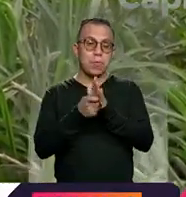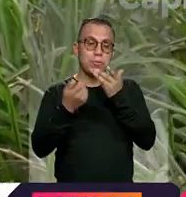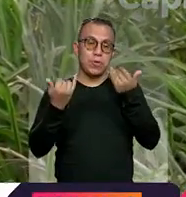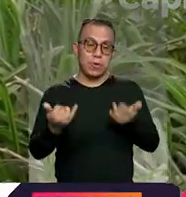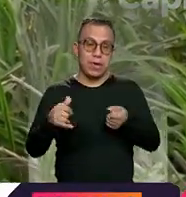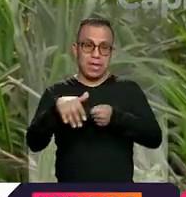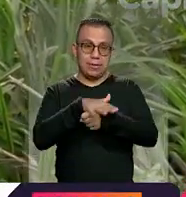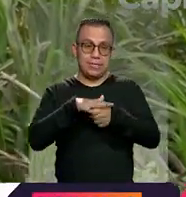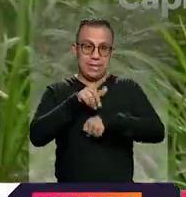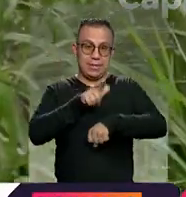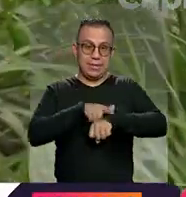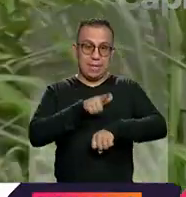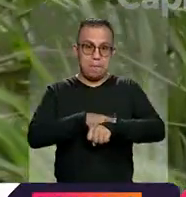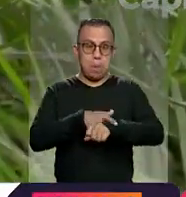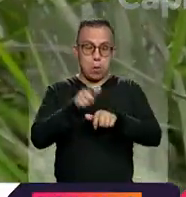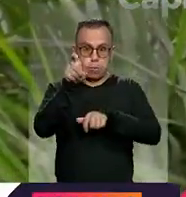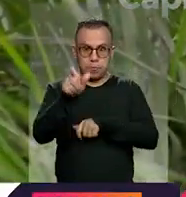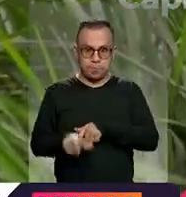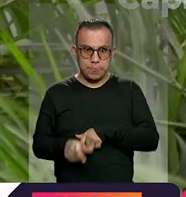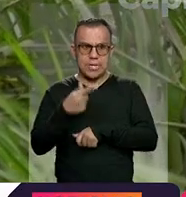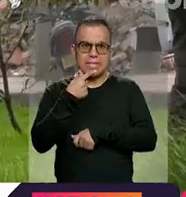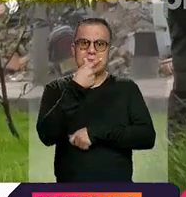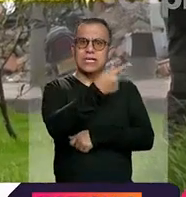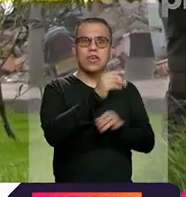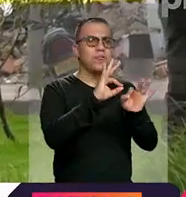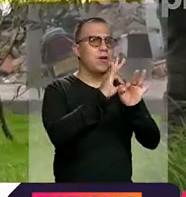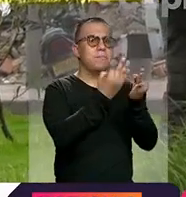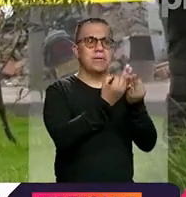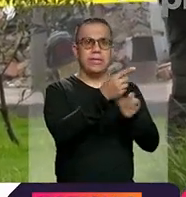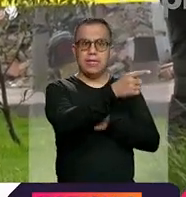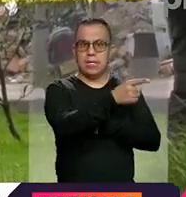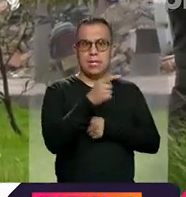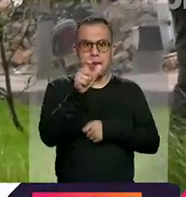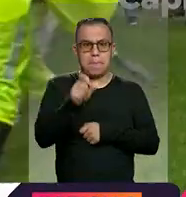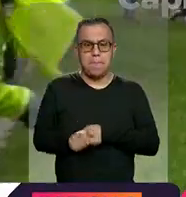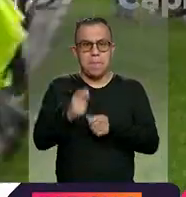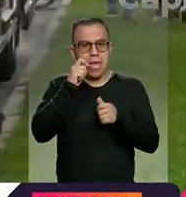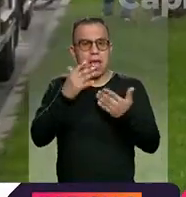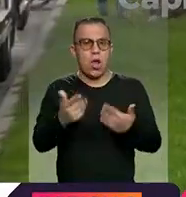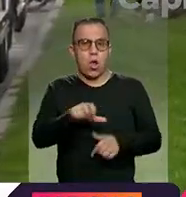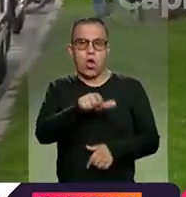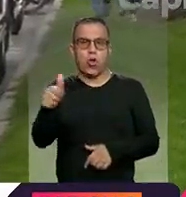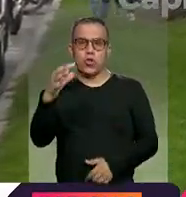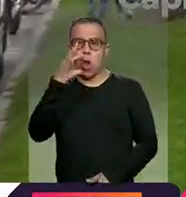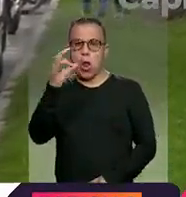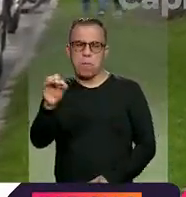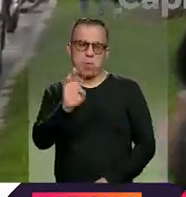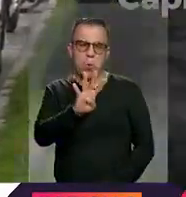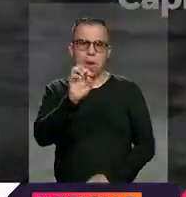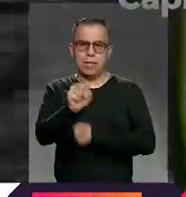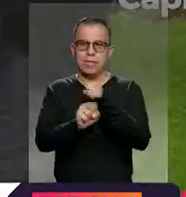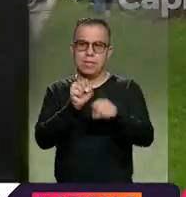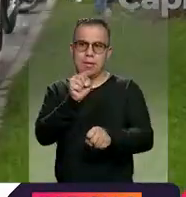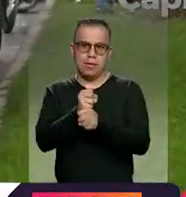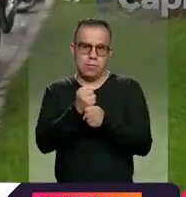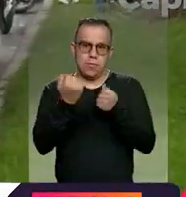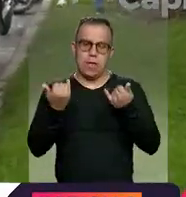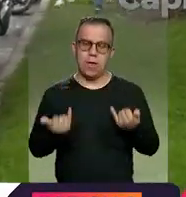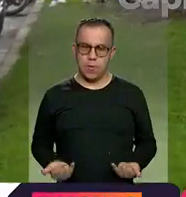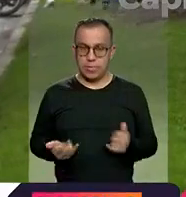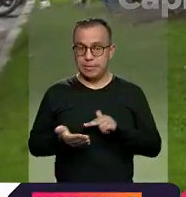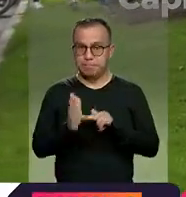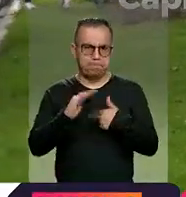ese momento, Medicina Legal le habría dicho a su familia que esos restos pertenecían a un hombre de unos 40 años. Por lo